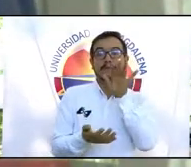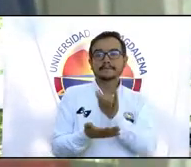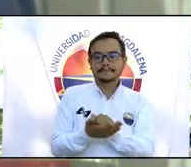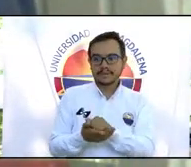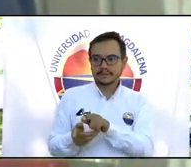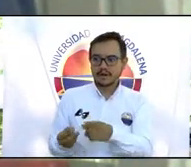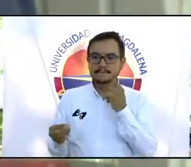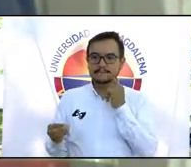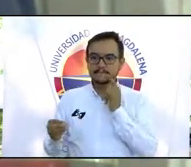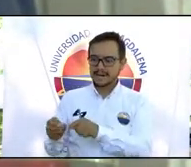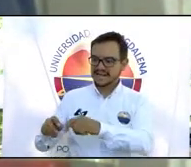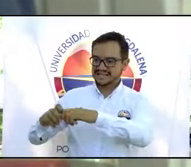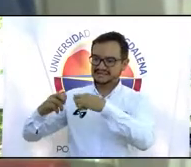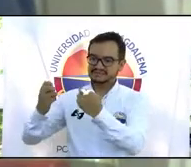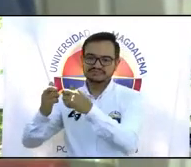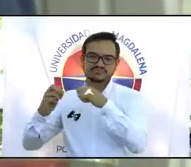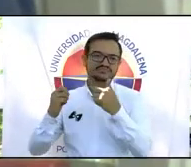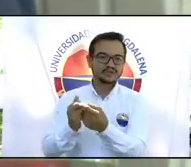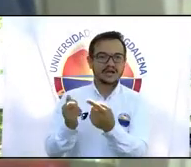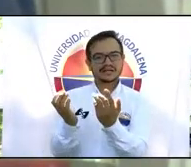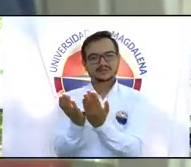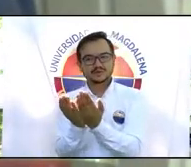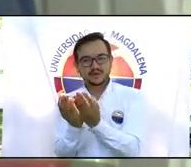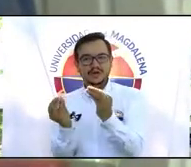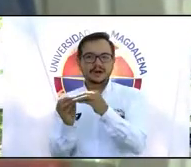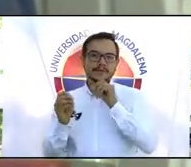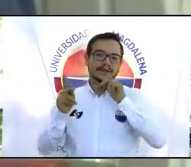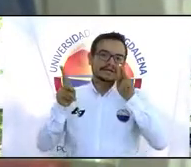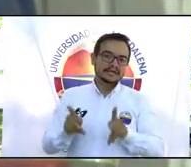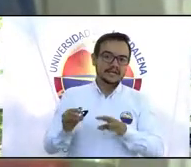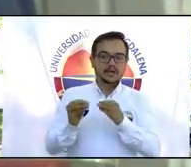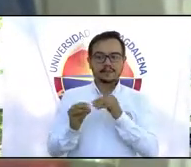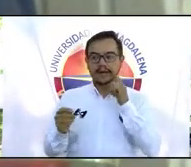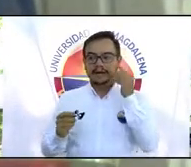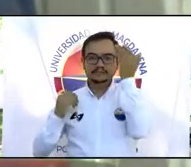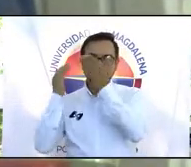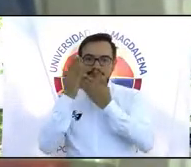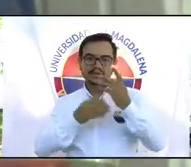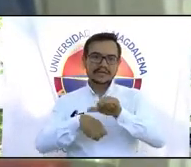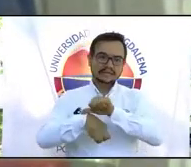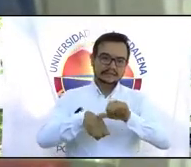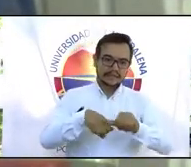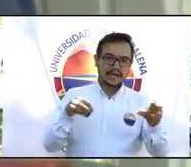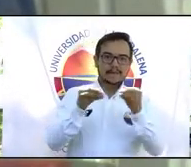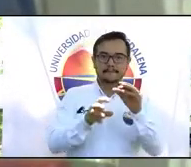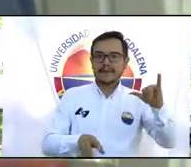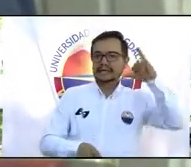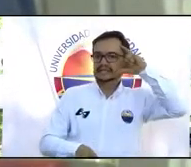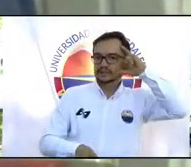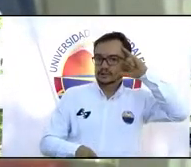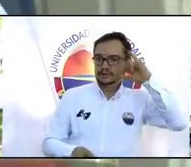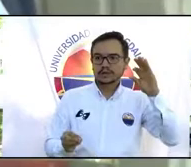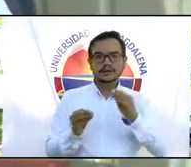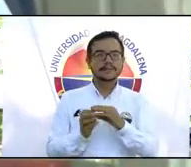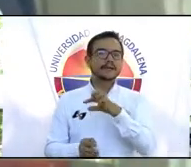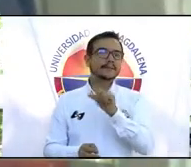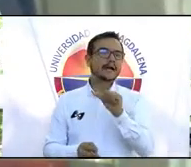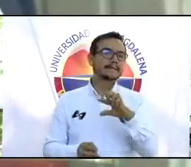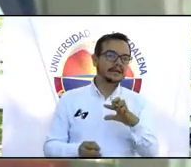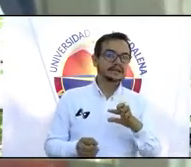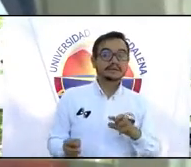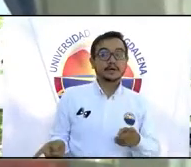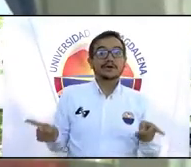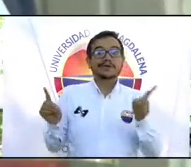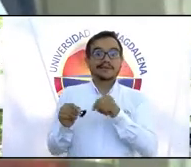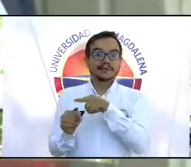zonas de estudio, descanso y de formación y de internado y de simulación tanto de medicina como de psicología, el PAP, pero en esa segunda fase